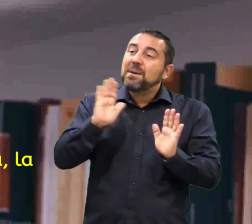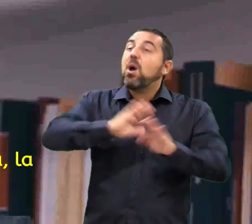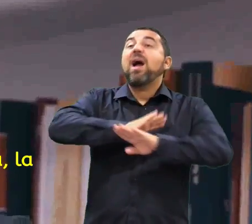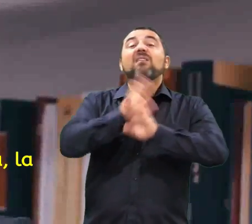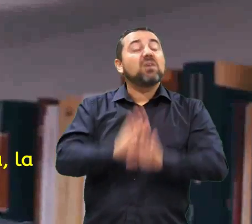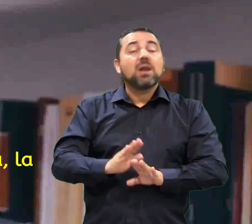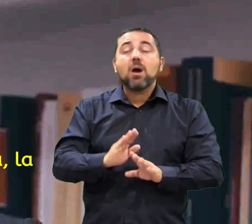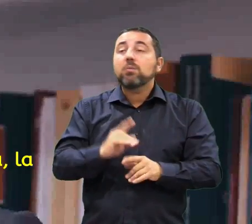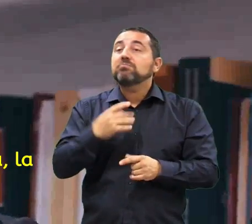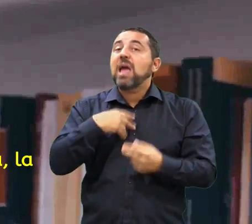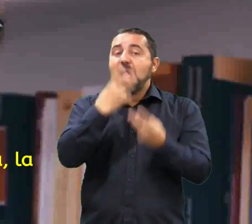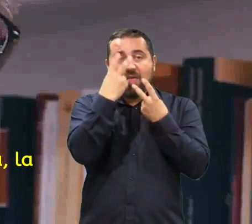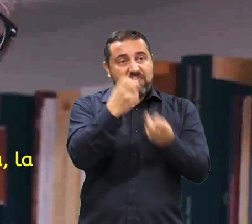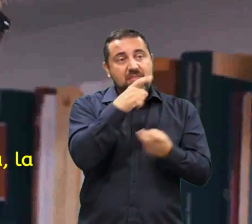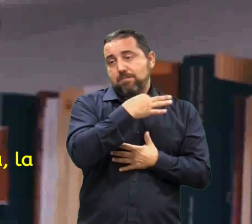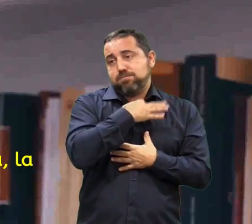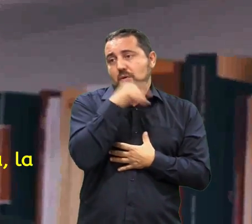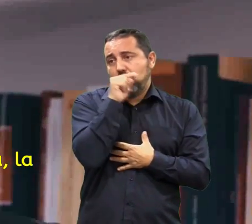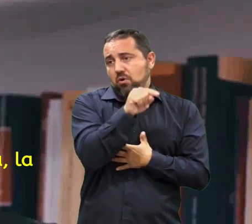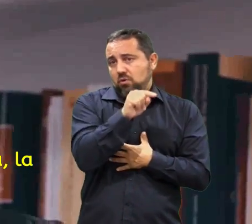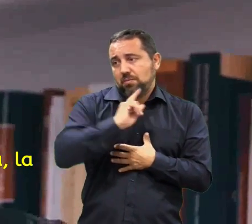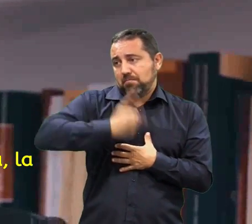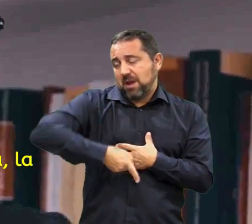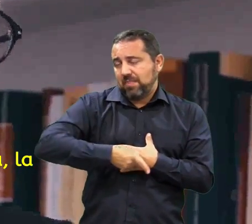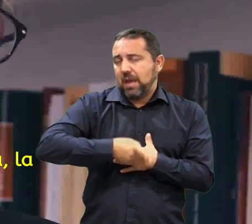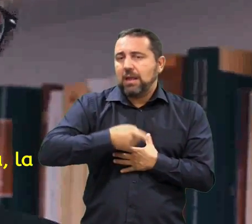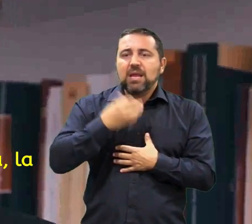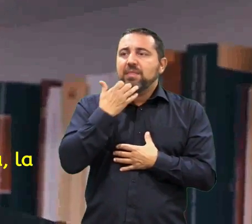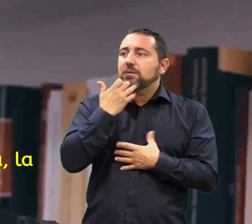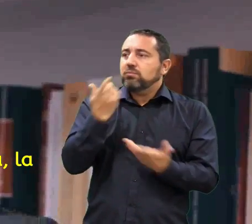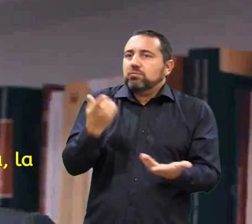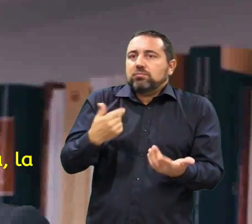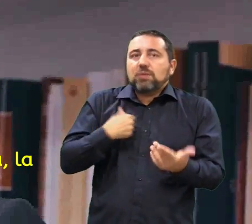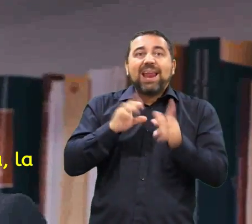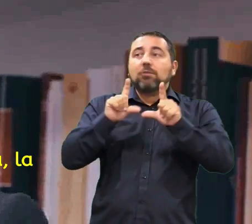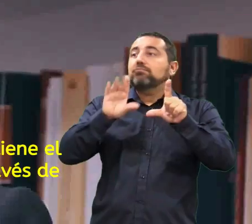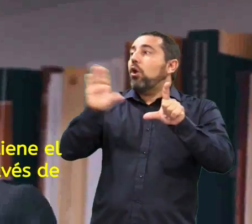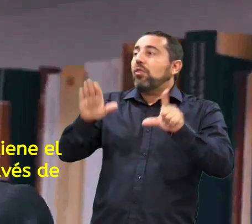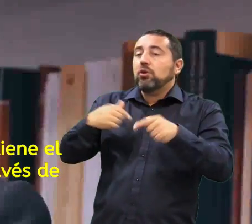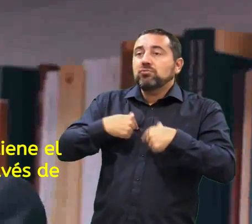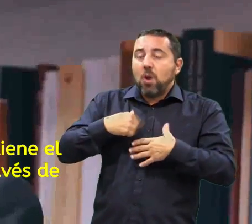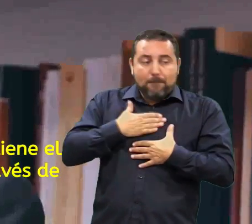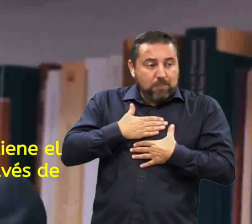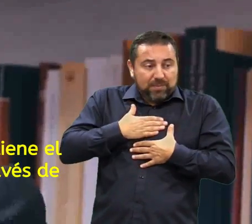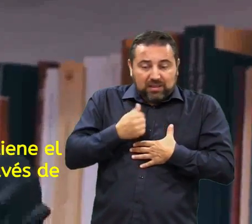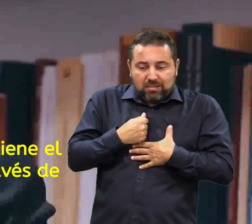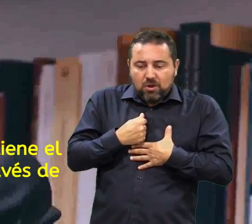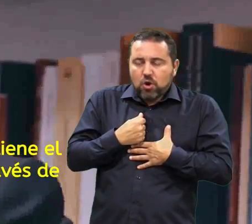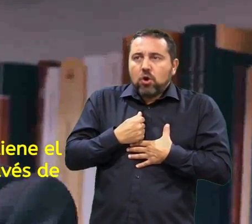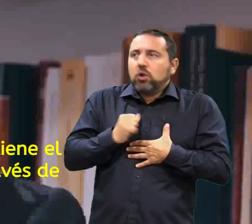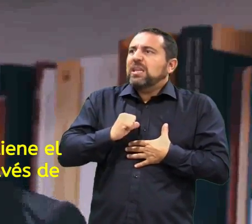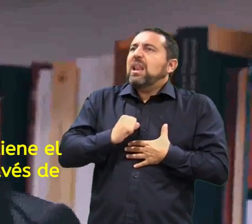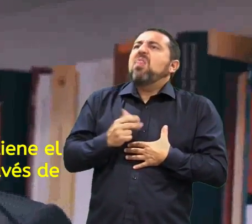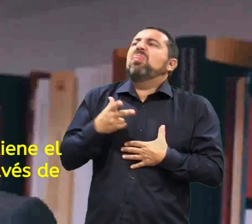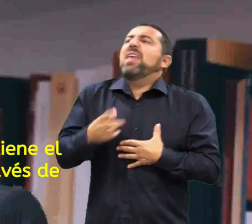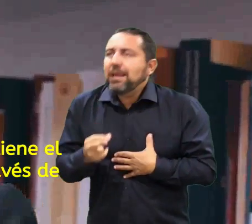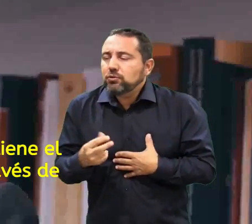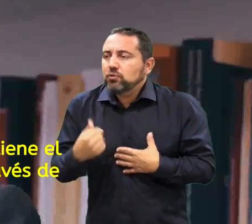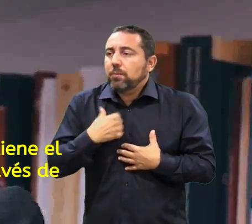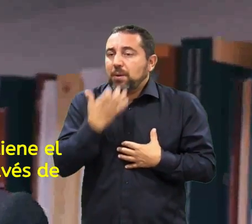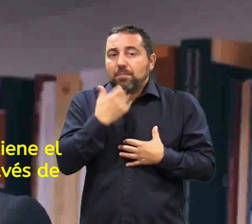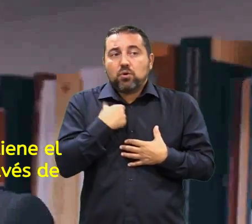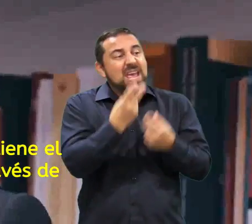sociedades. Pero la última palabra la tiene Hacienda, la tiene la agencia tributaria. Es decir, tú no tienes, el coleccionista, el propietario,